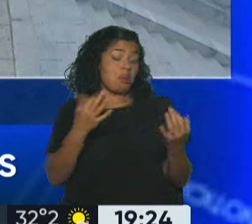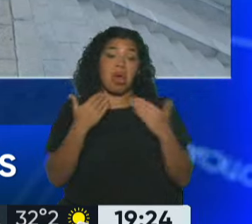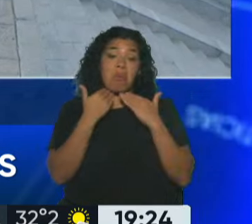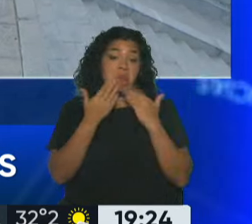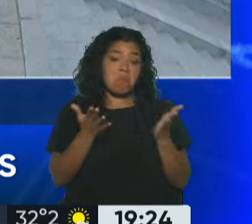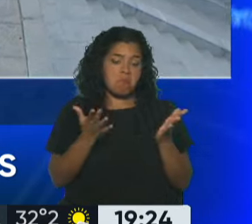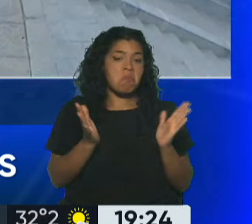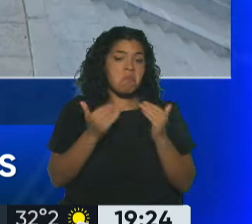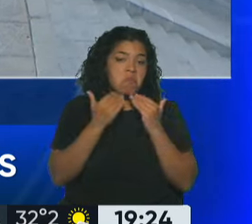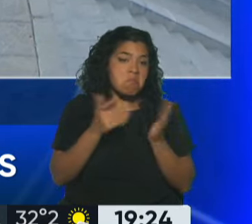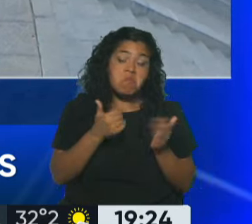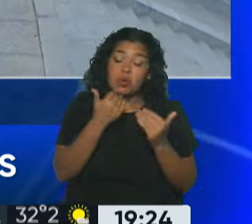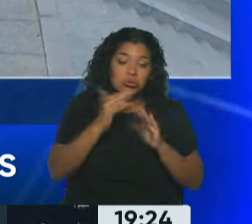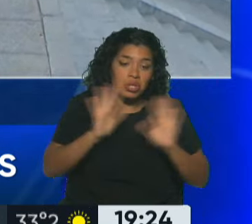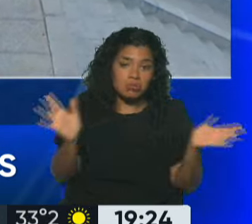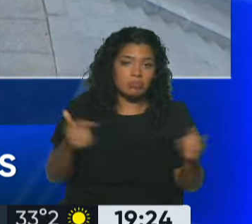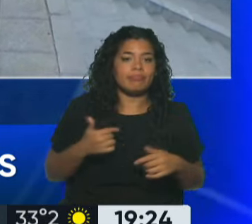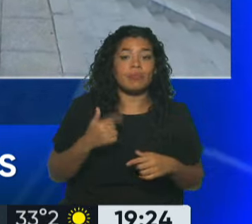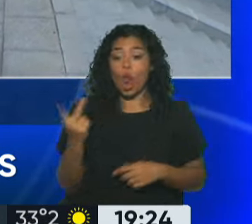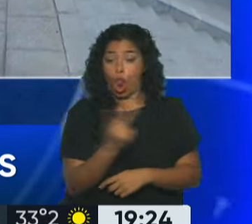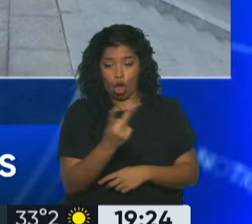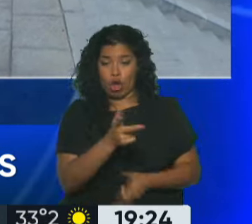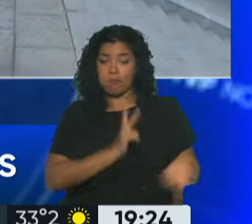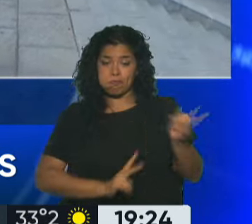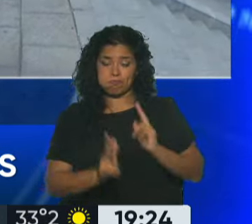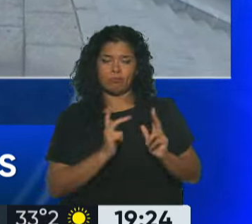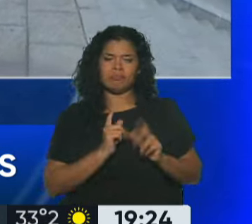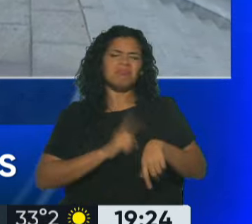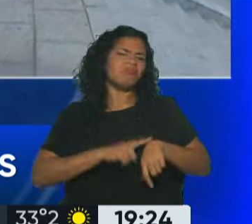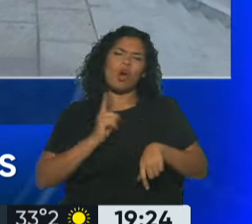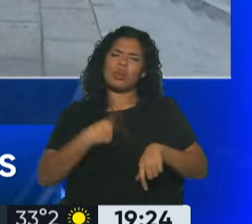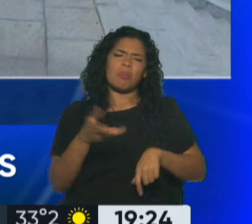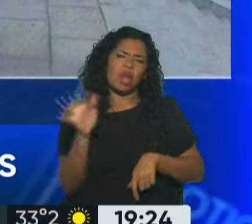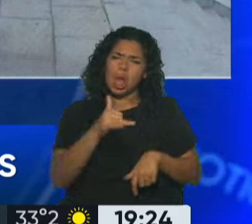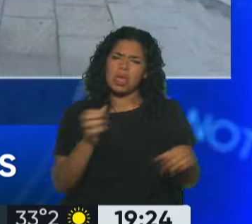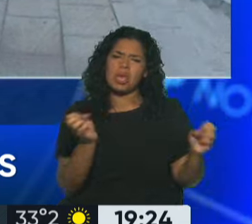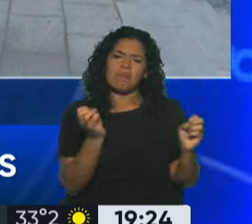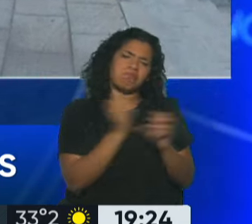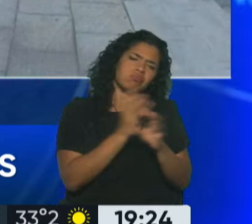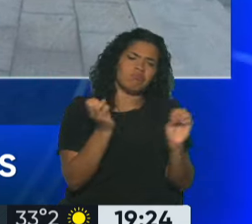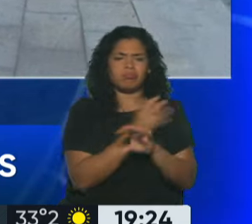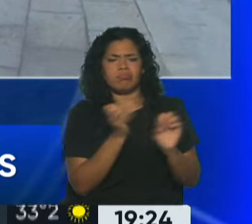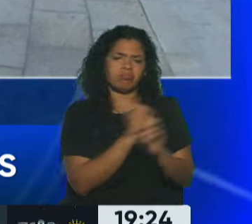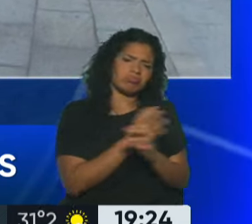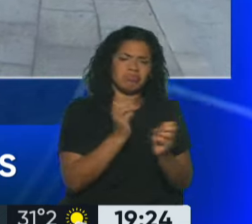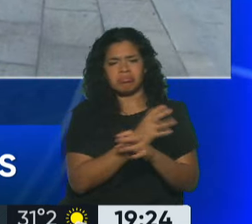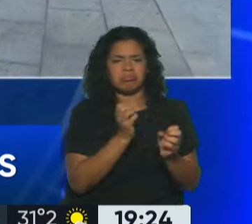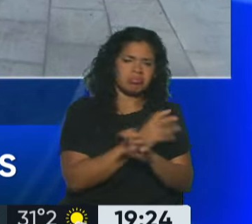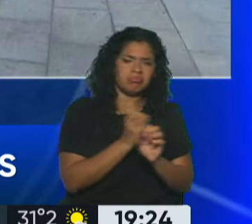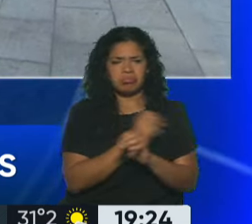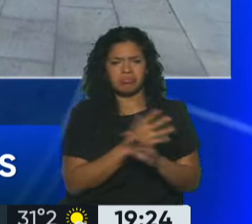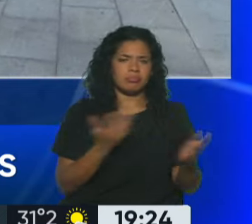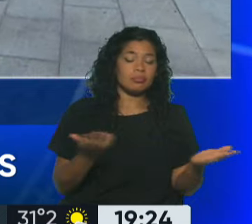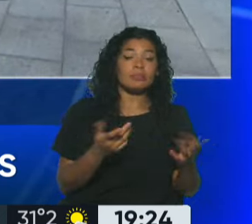Sí sé, porque de ambos me lo han dicho, hablan cotidianamente, largo tiempo, chatean. Ahora, si